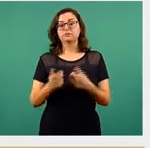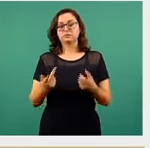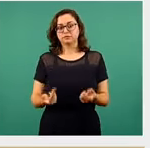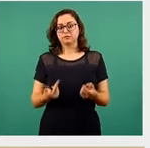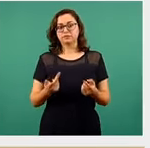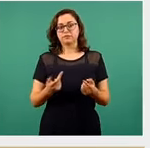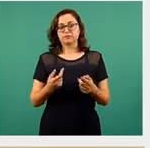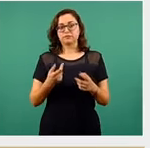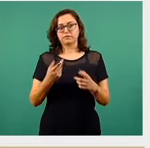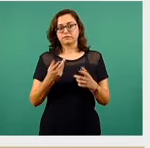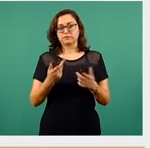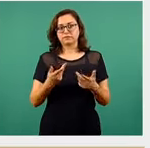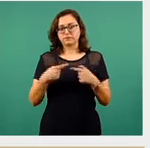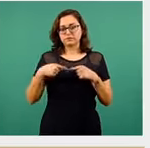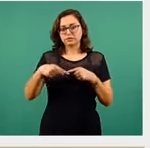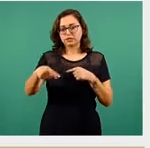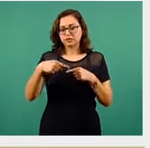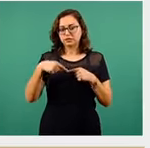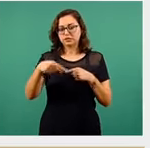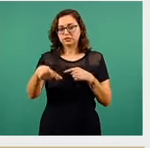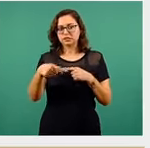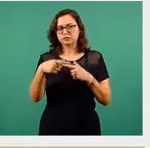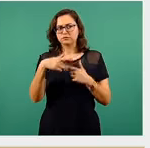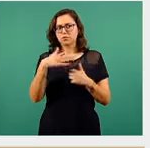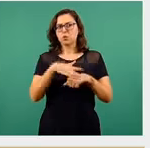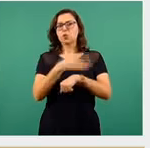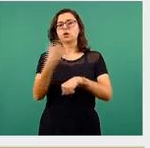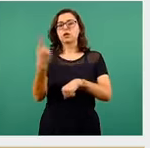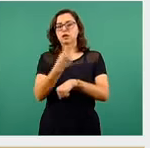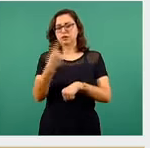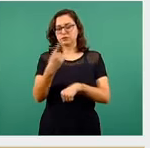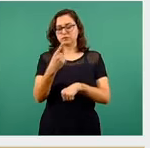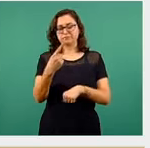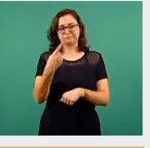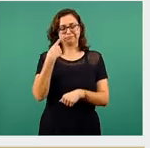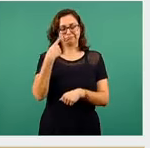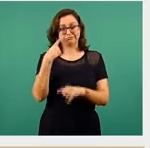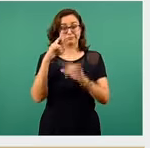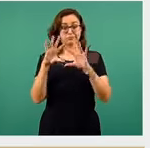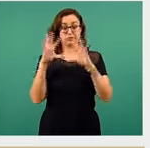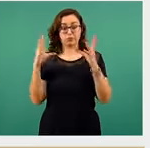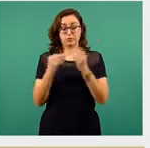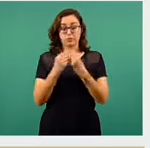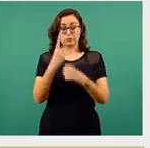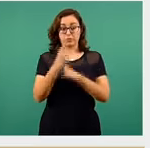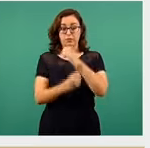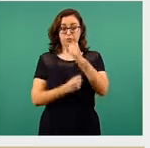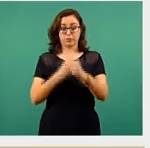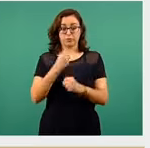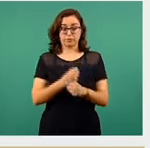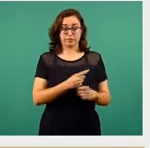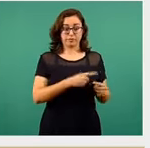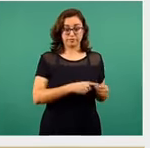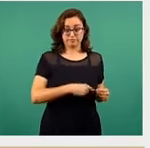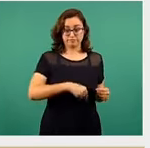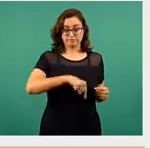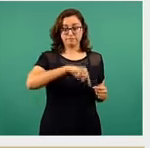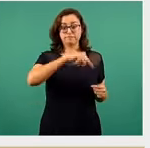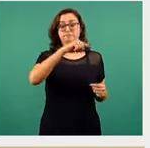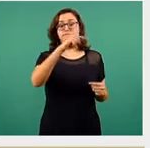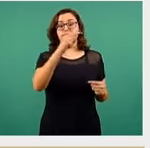gran brote inicial, después un brote mayor a finales de año y principios de enero, pero prácticamente